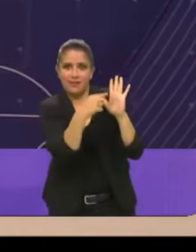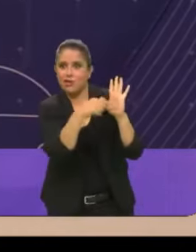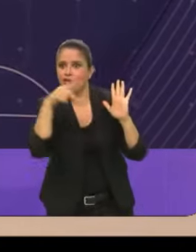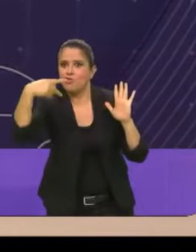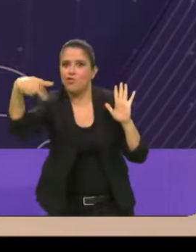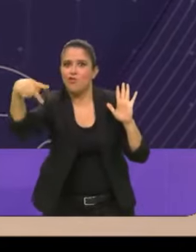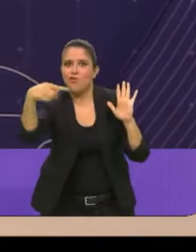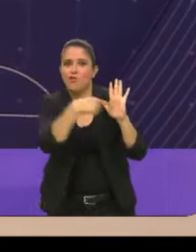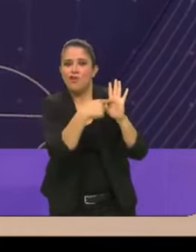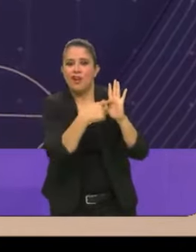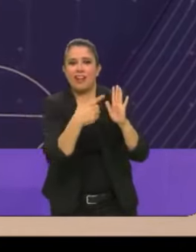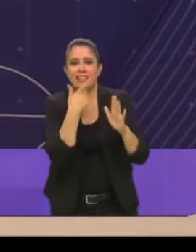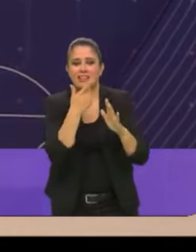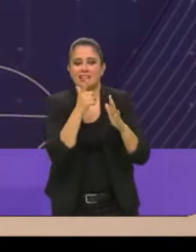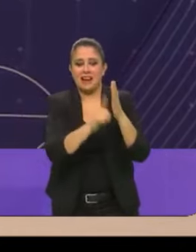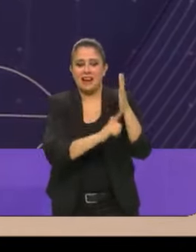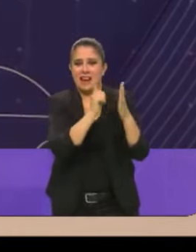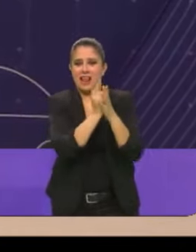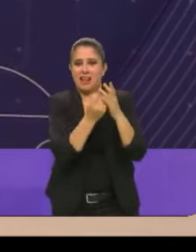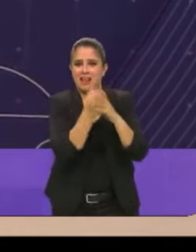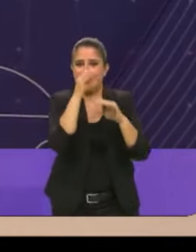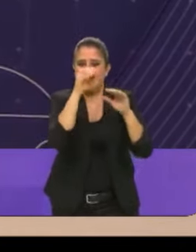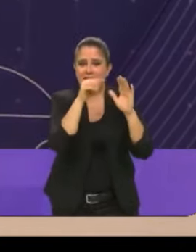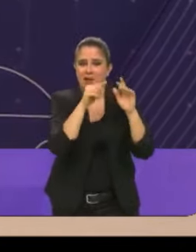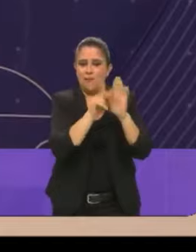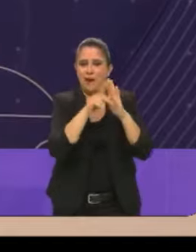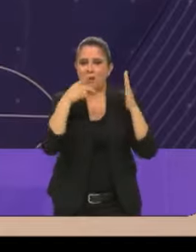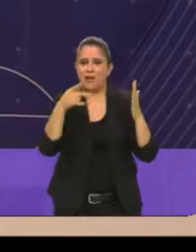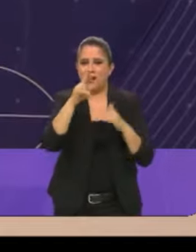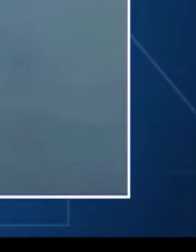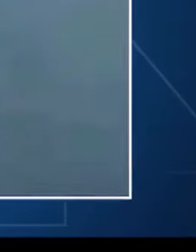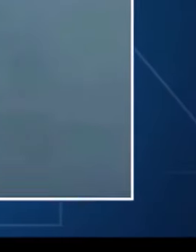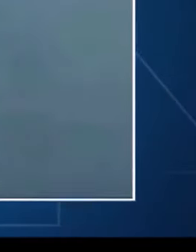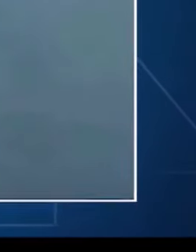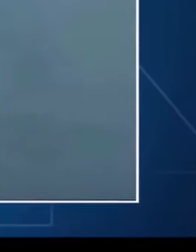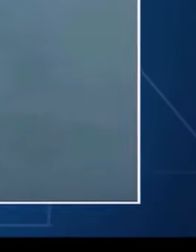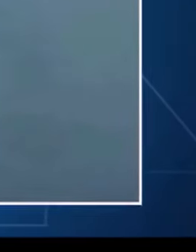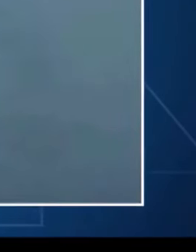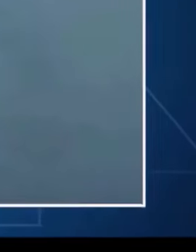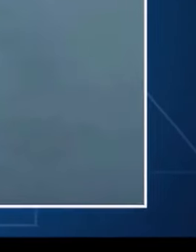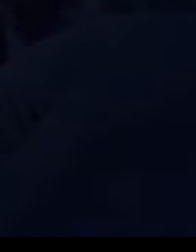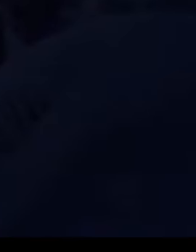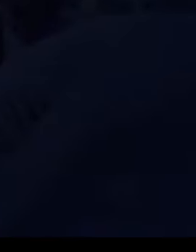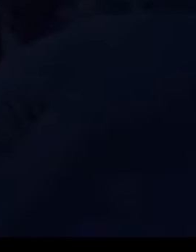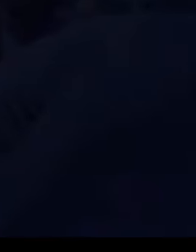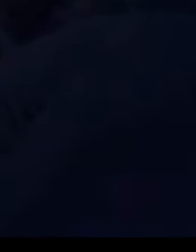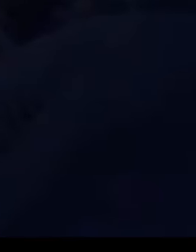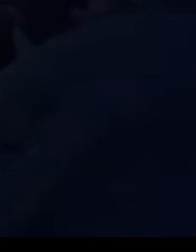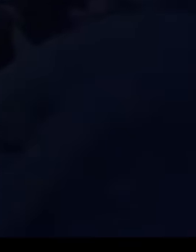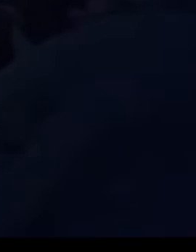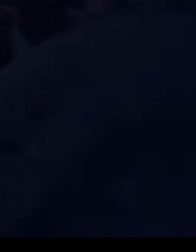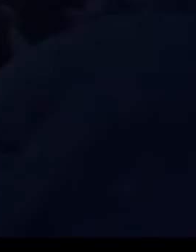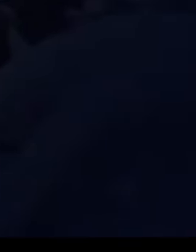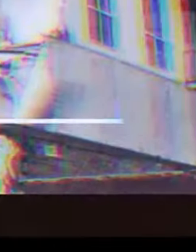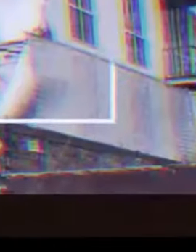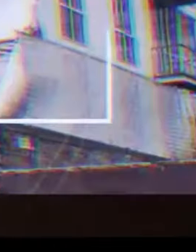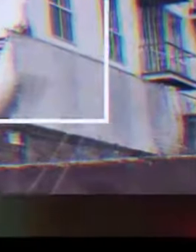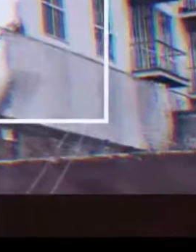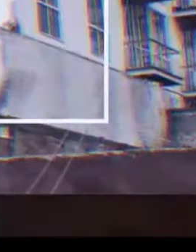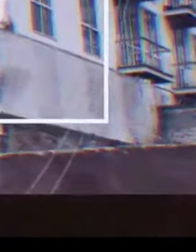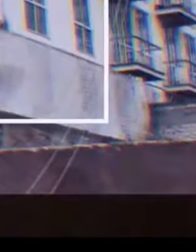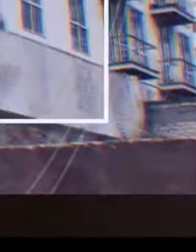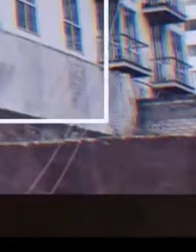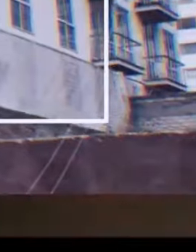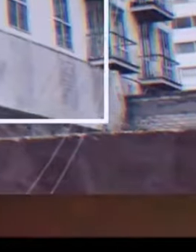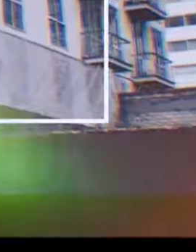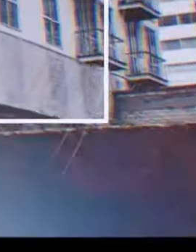dice reforma que ahora vas por tranza inmobiliaria no me interesa hablar de taboada porque me asumo como una persona de